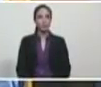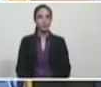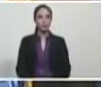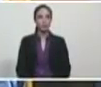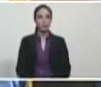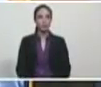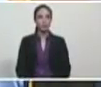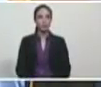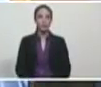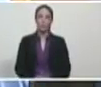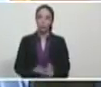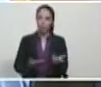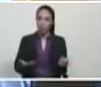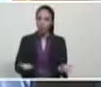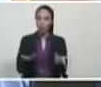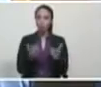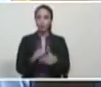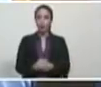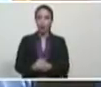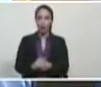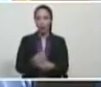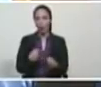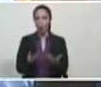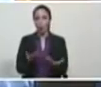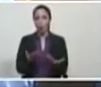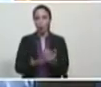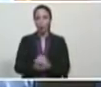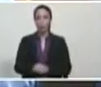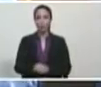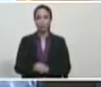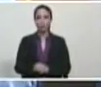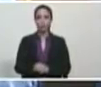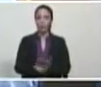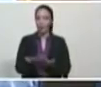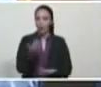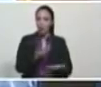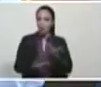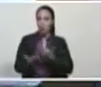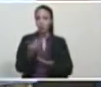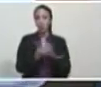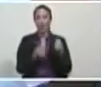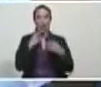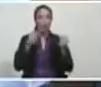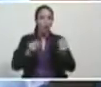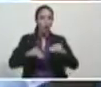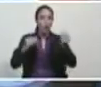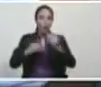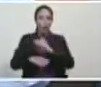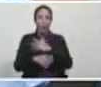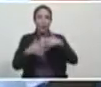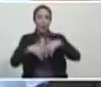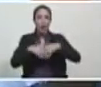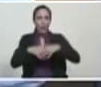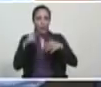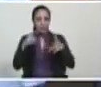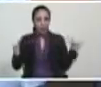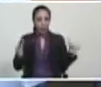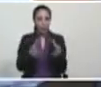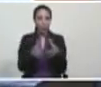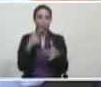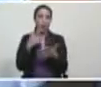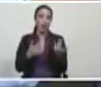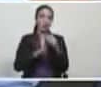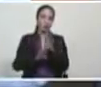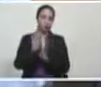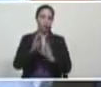autopartes y vayamos creando un círculo virtuoso productivo en esta